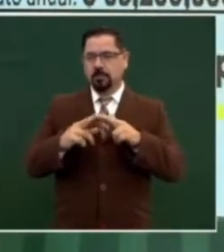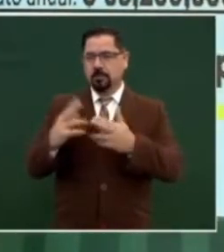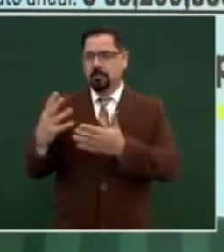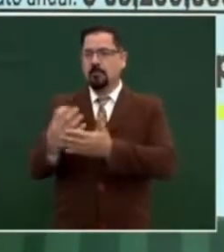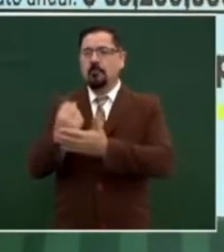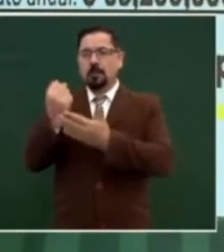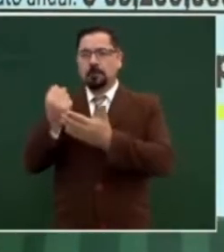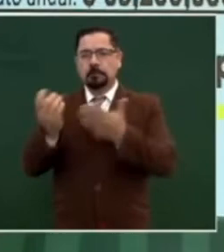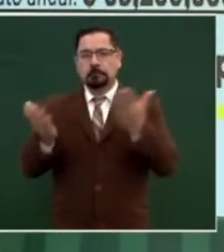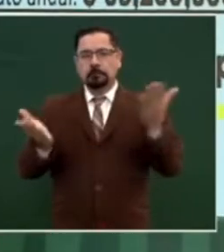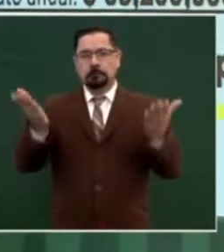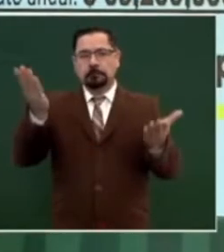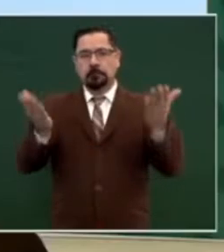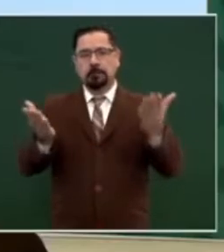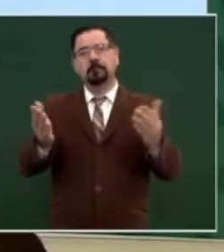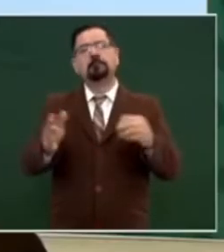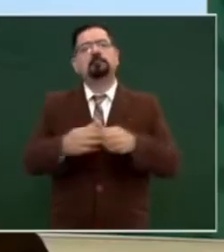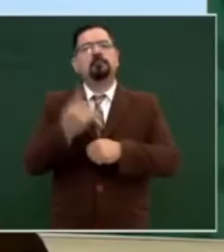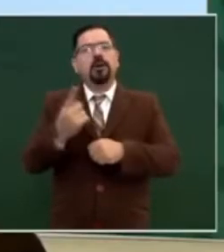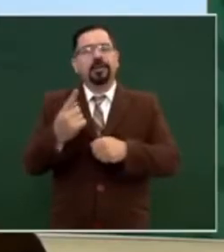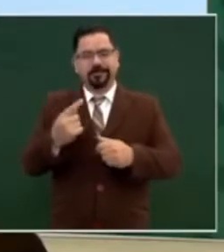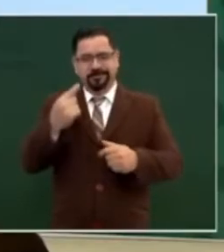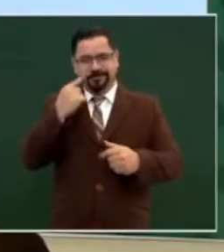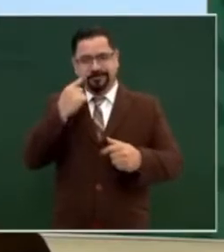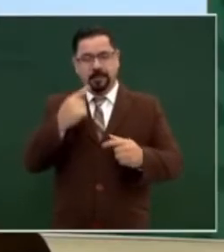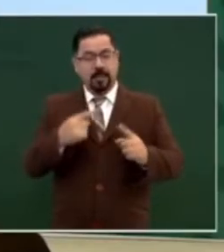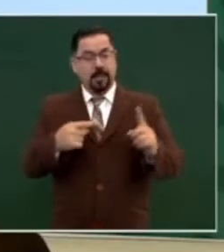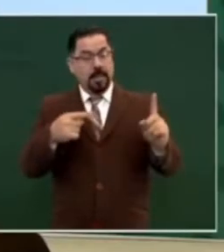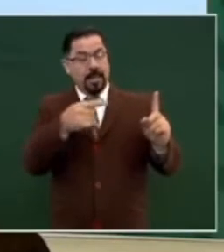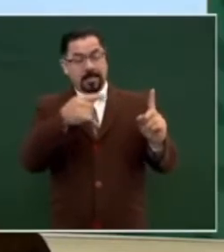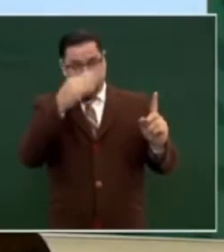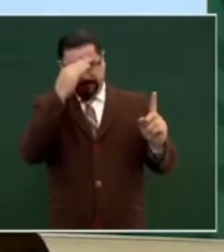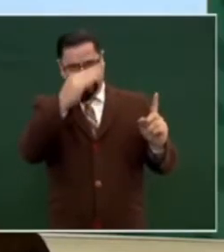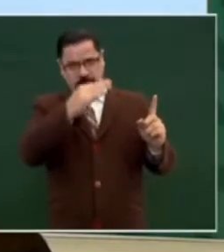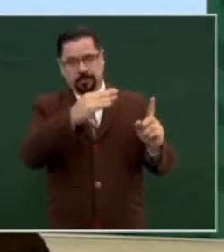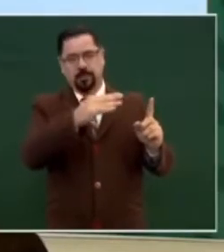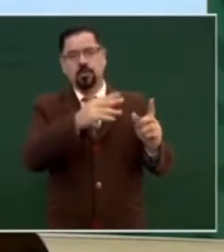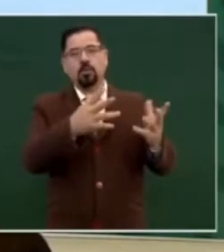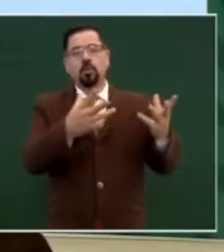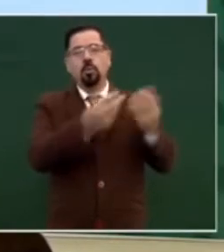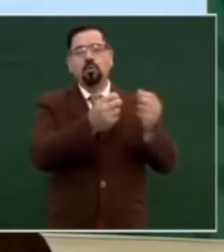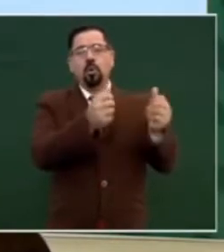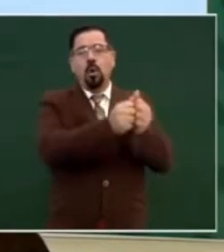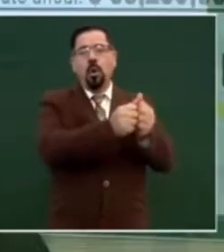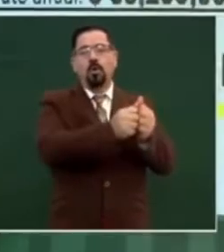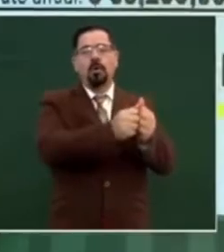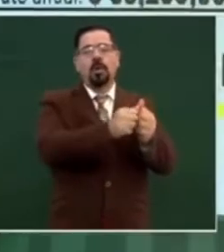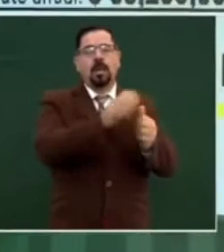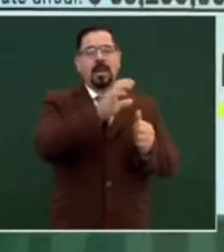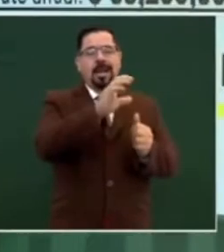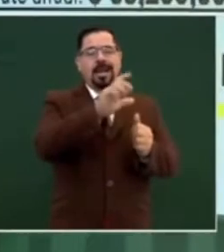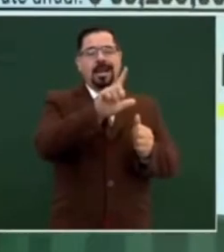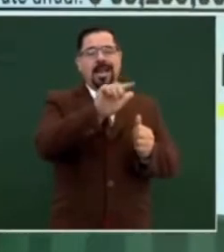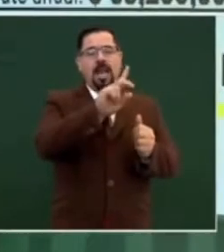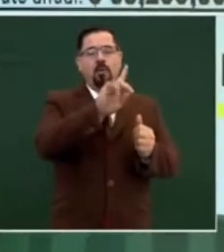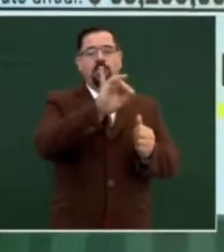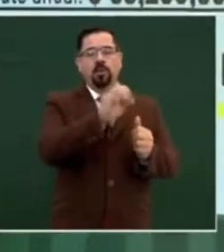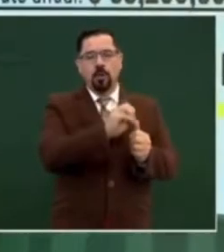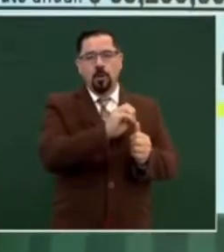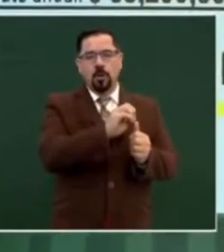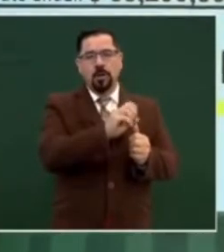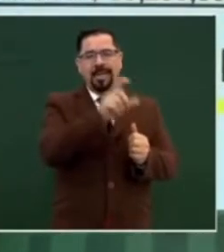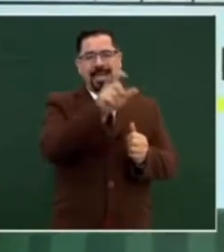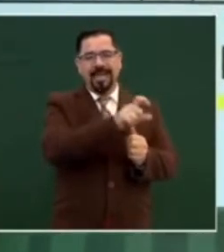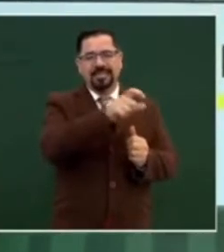porque este señor junto con claudio x gonzález se atrevió a hacer una película en contra de los